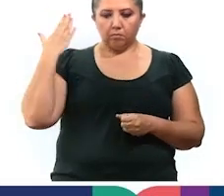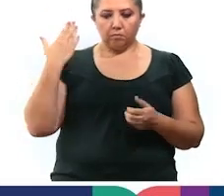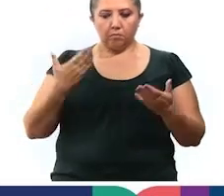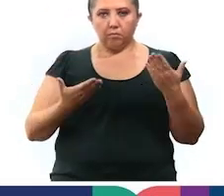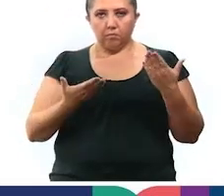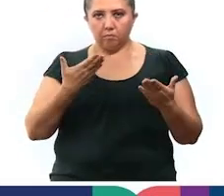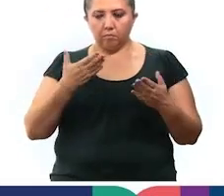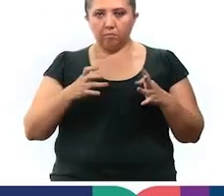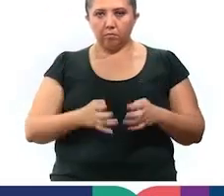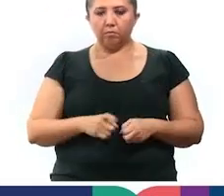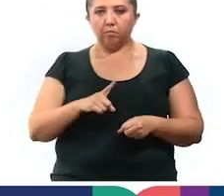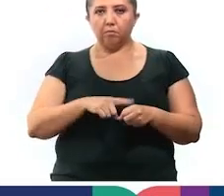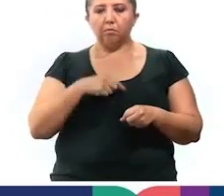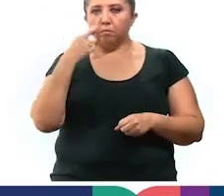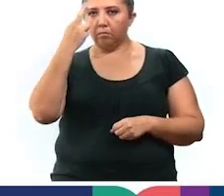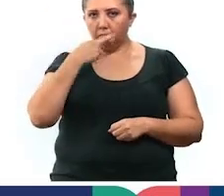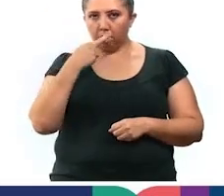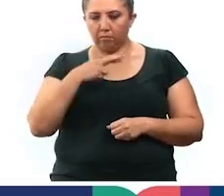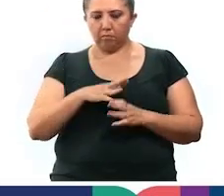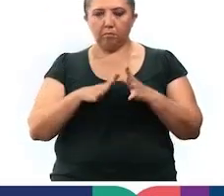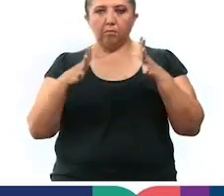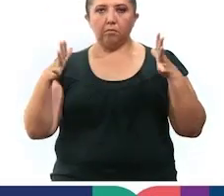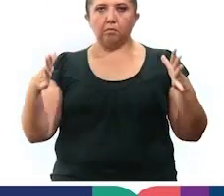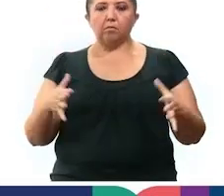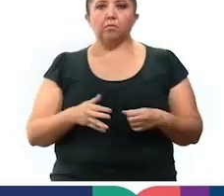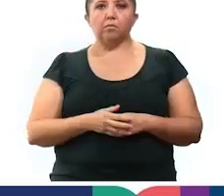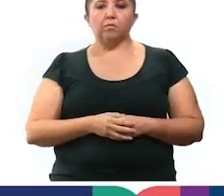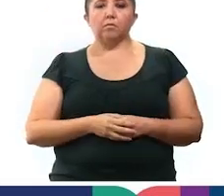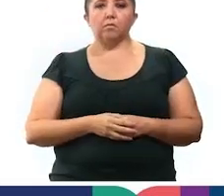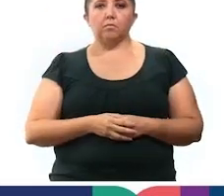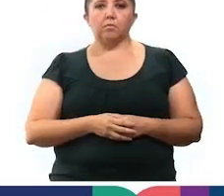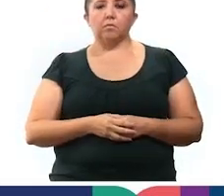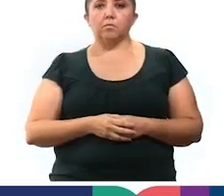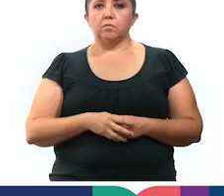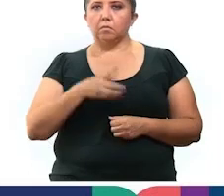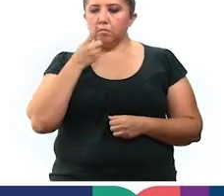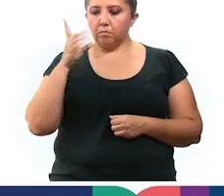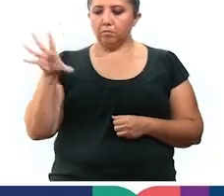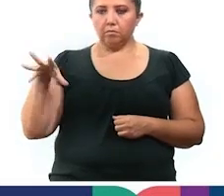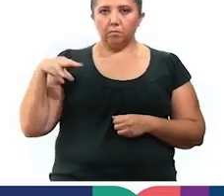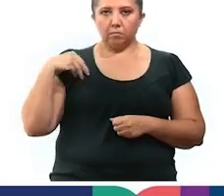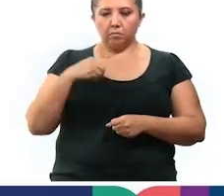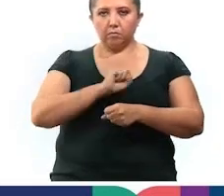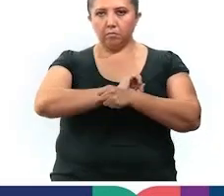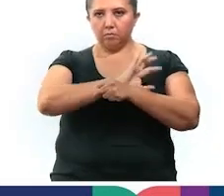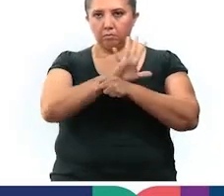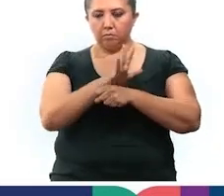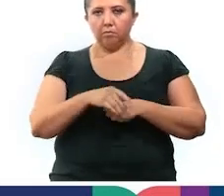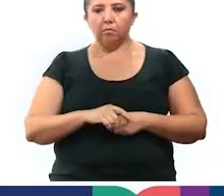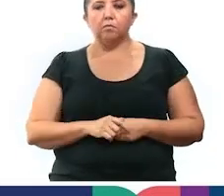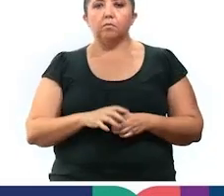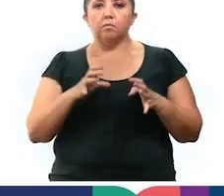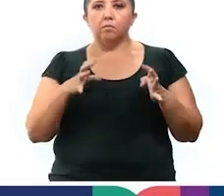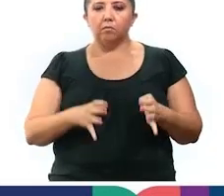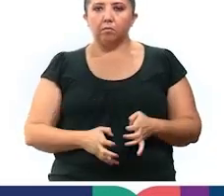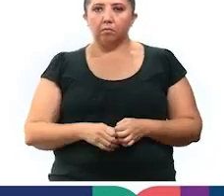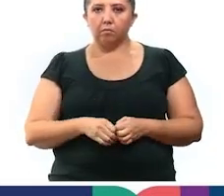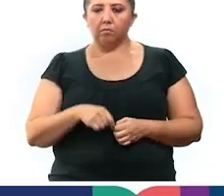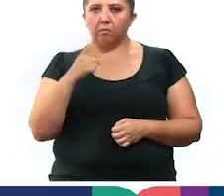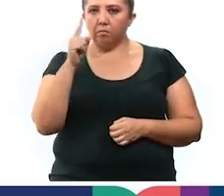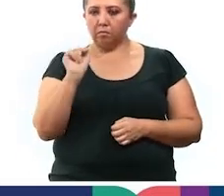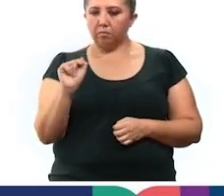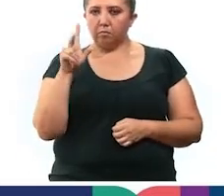respecto a la anterior está en color rojo y en ascenso. El ritmo de contagiosidad del coronavirus está